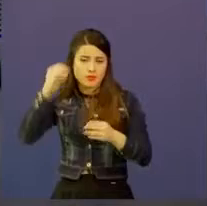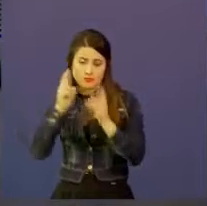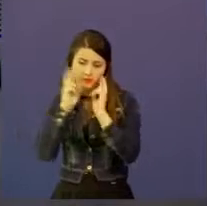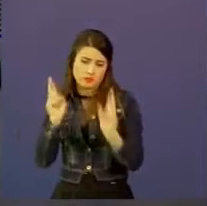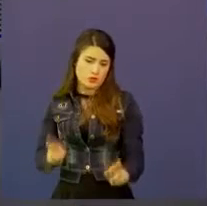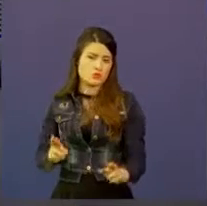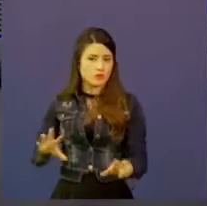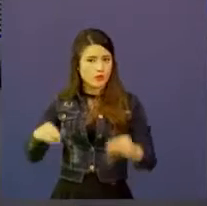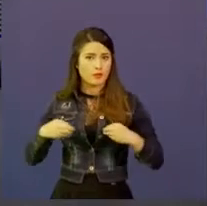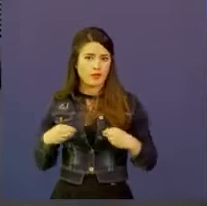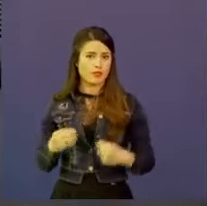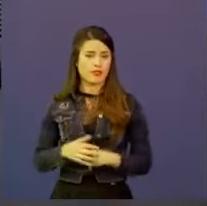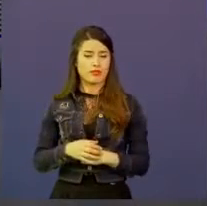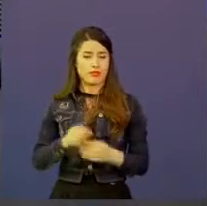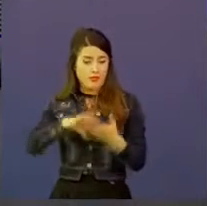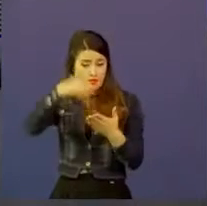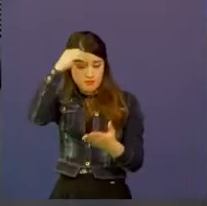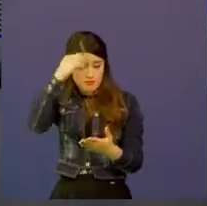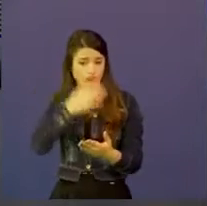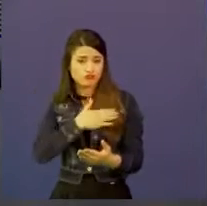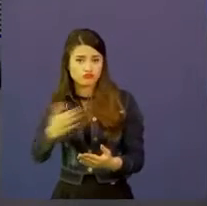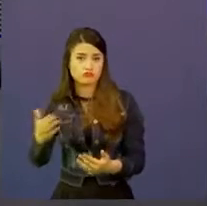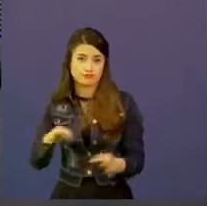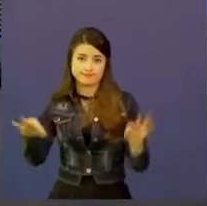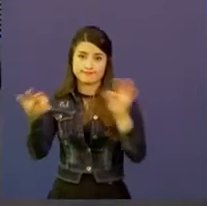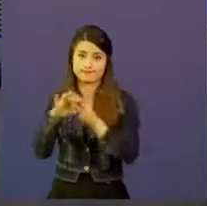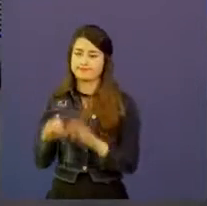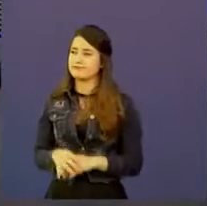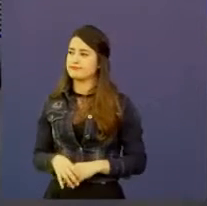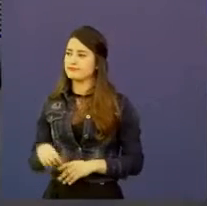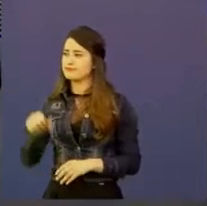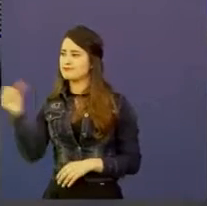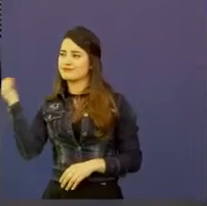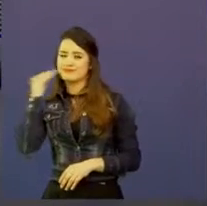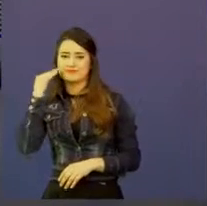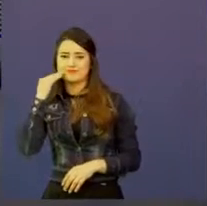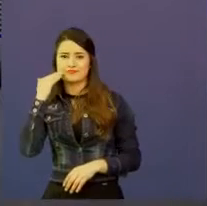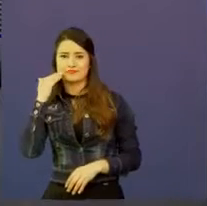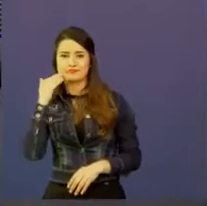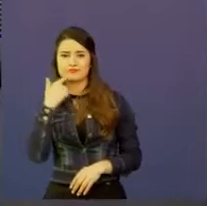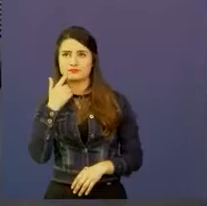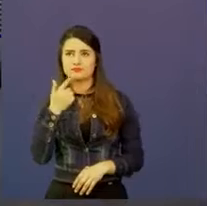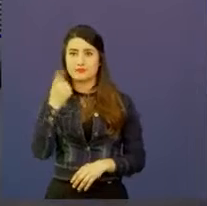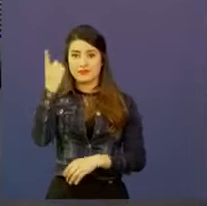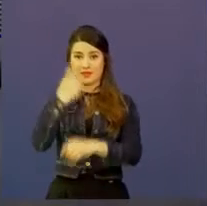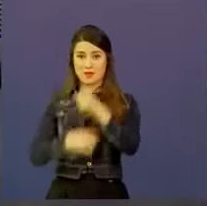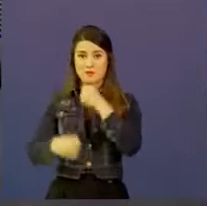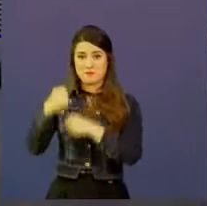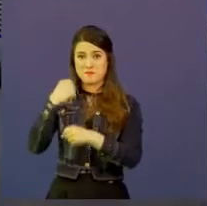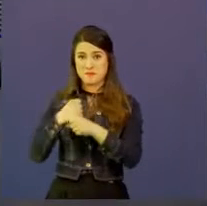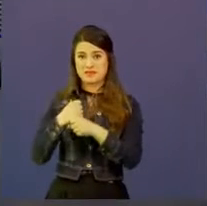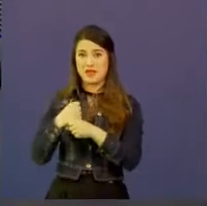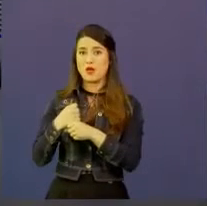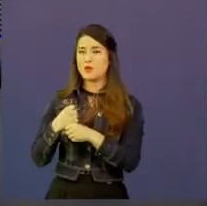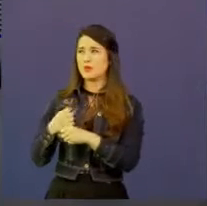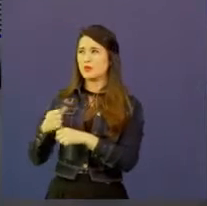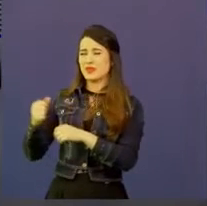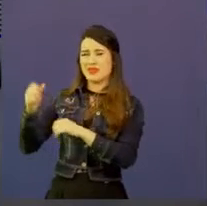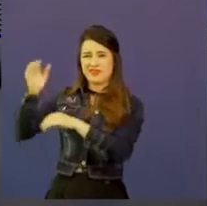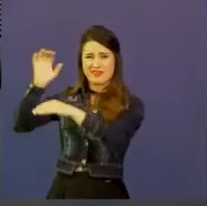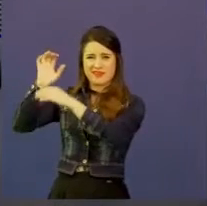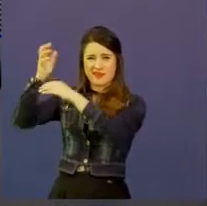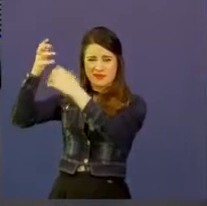yo quisiera sumar un dato importante. El año pasado realizamos una investigación con Corpo Visionarios para abordar el tema del ciberacoso,